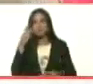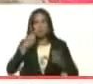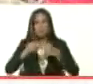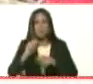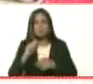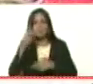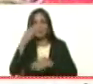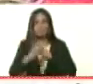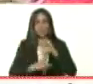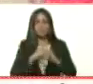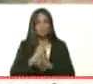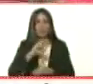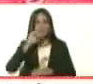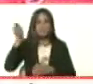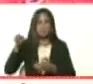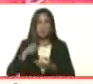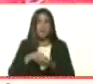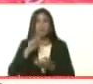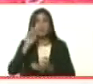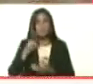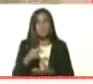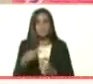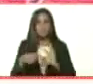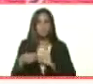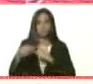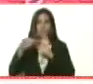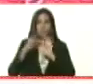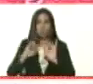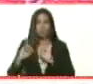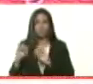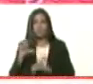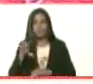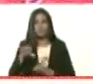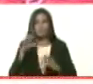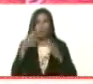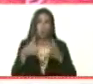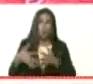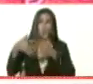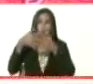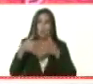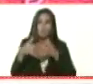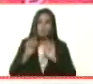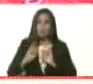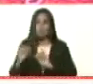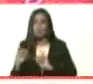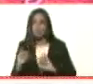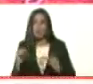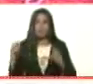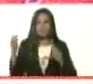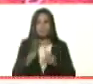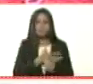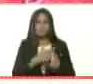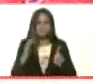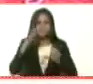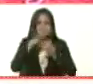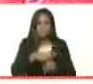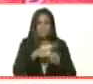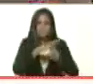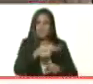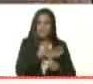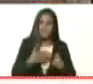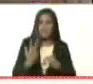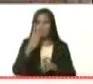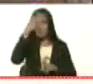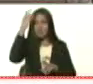narcotráfico internacional tiene vínculos en el poder de Estados Unidos. Y todo lo que hace es para vengarse de un hombre como Tarek,